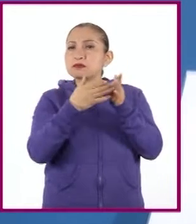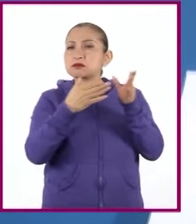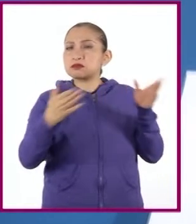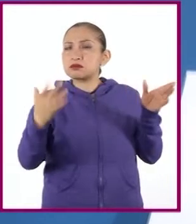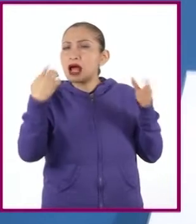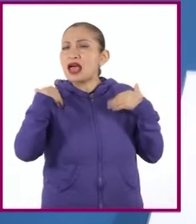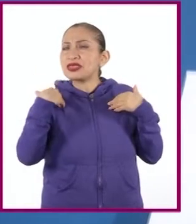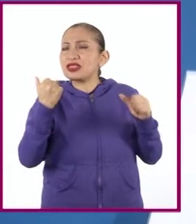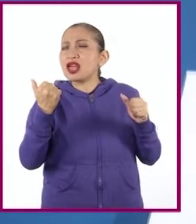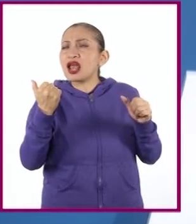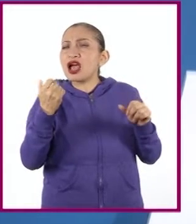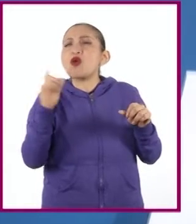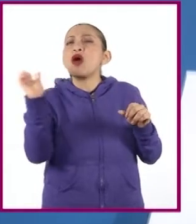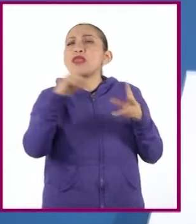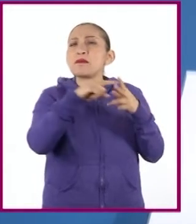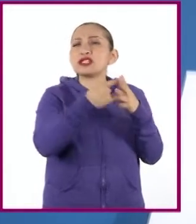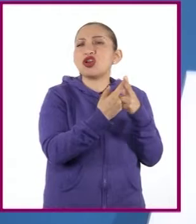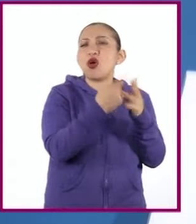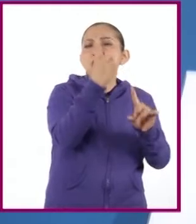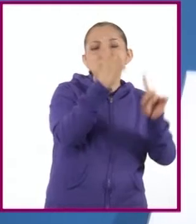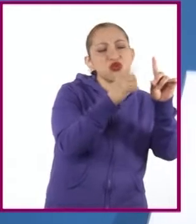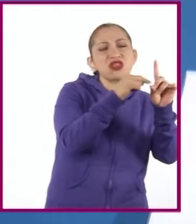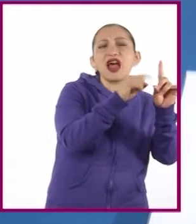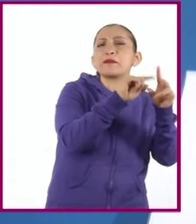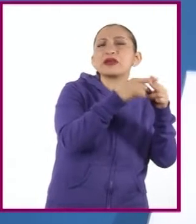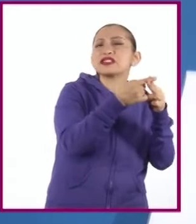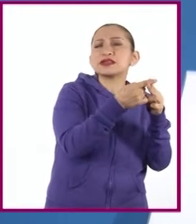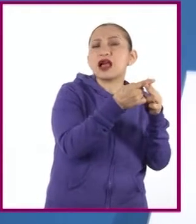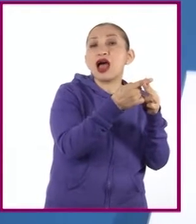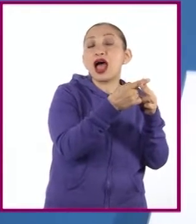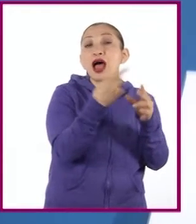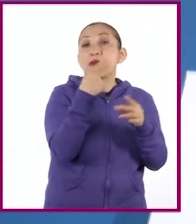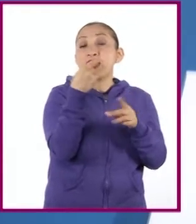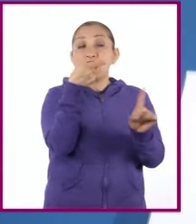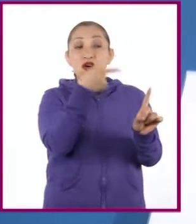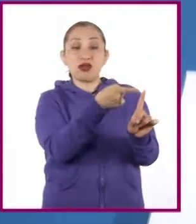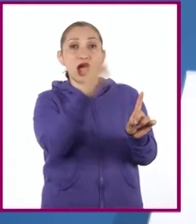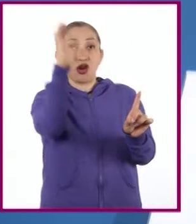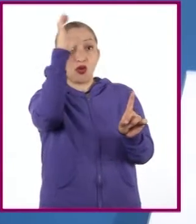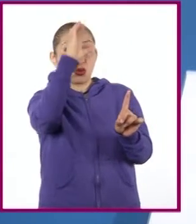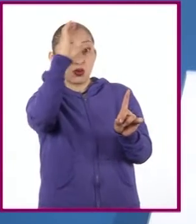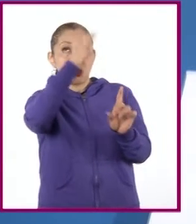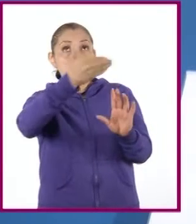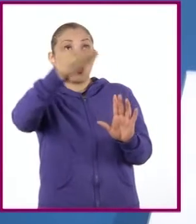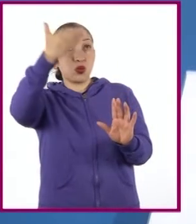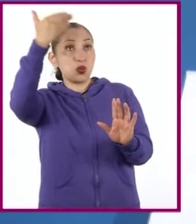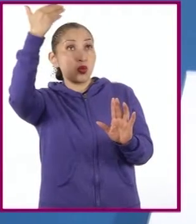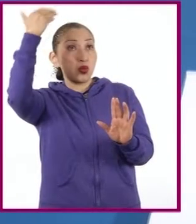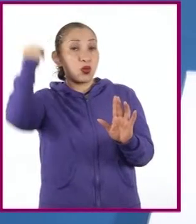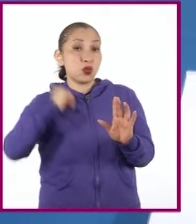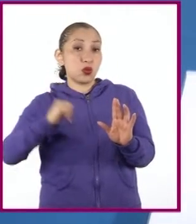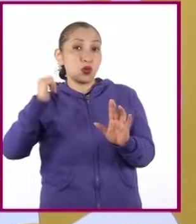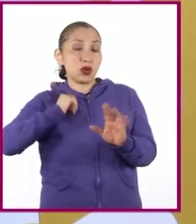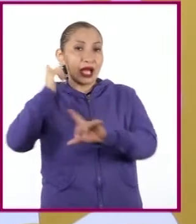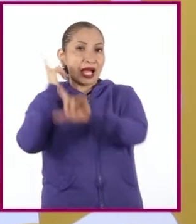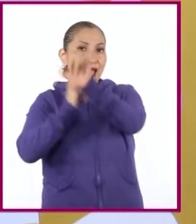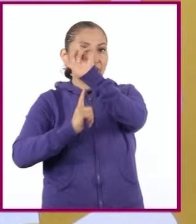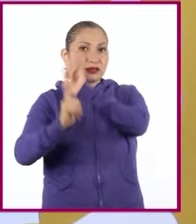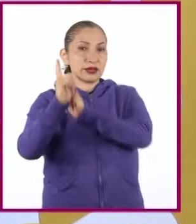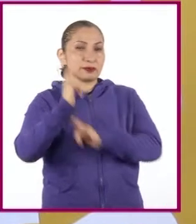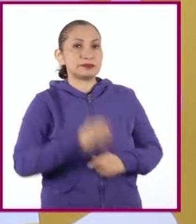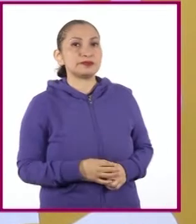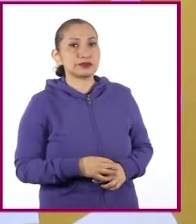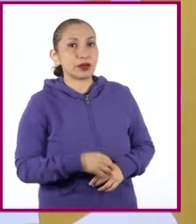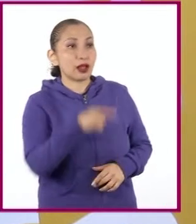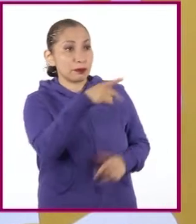nos hemos hecho esta pregunta, debemos empezar hablando de una cultura que tuvo origen en la antigua Grecia. Maestra,